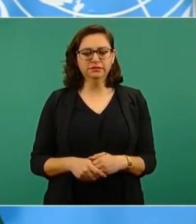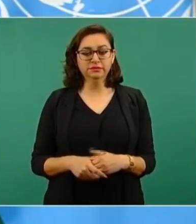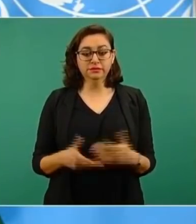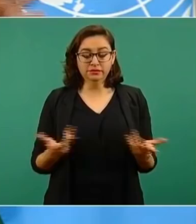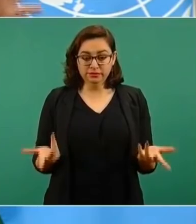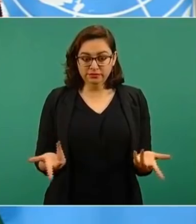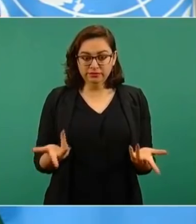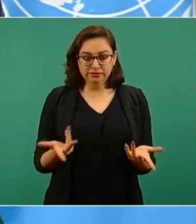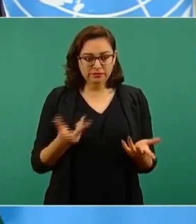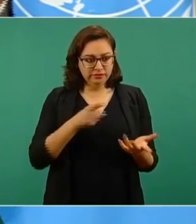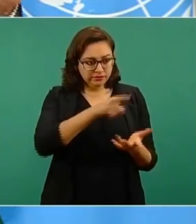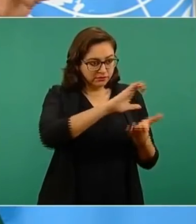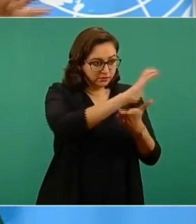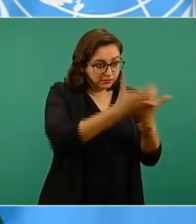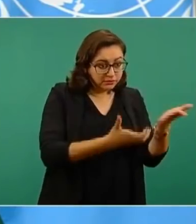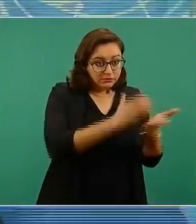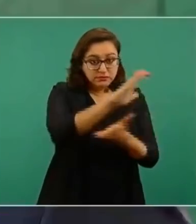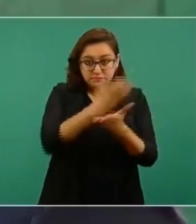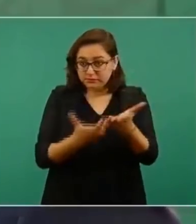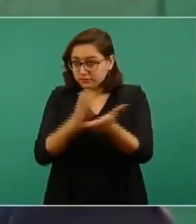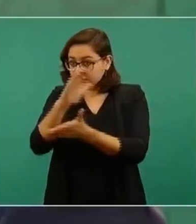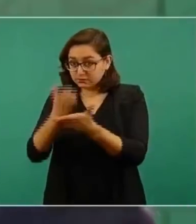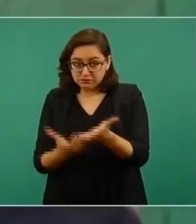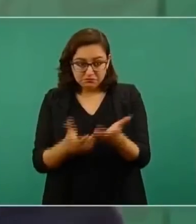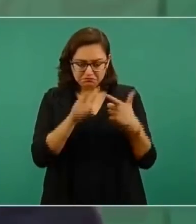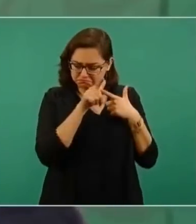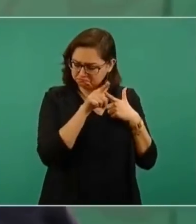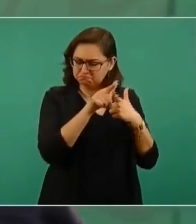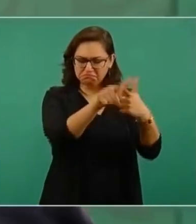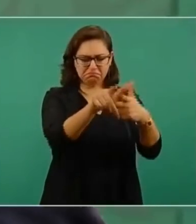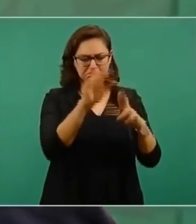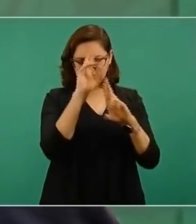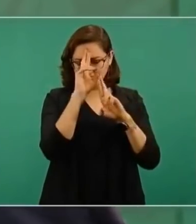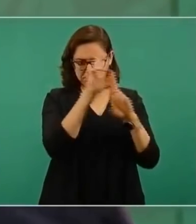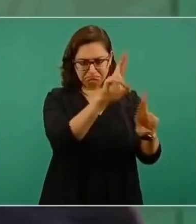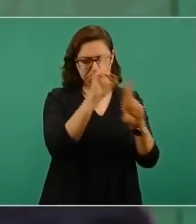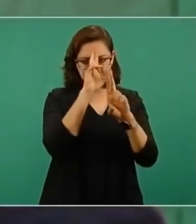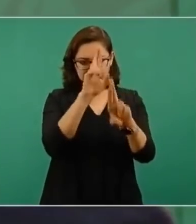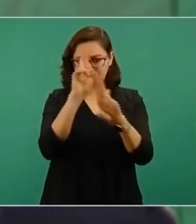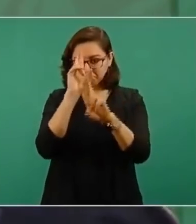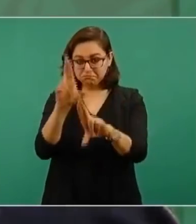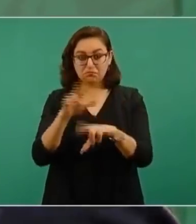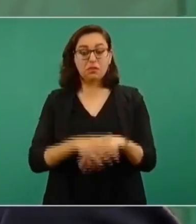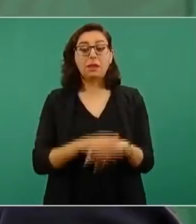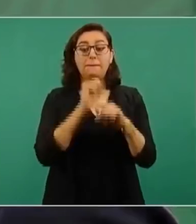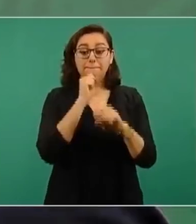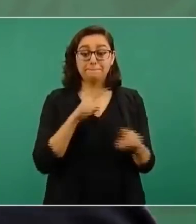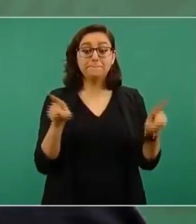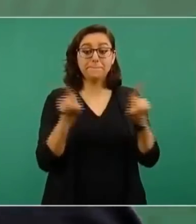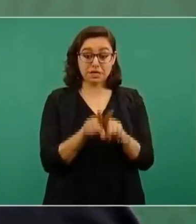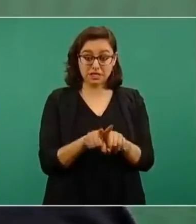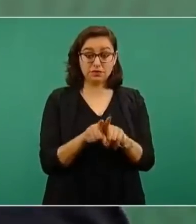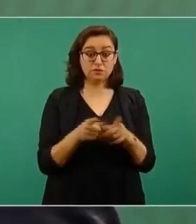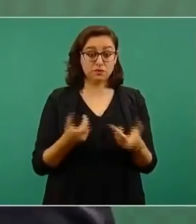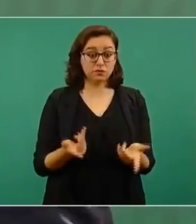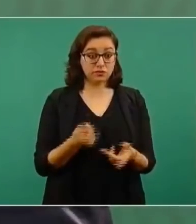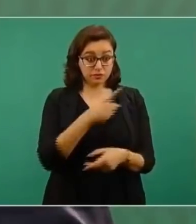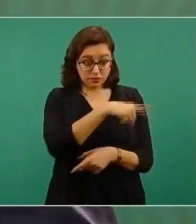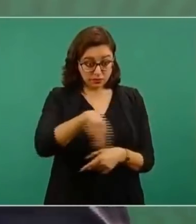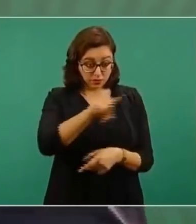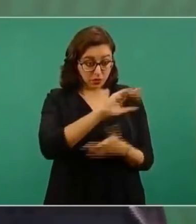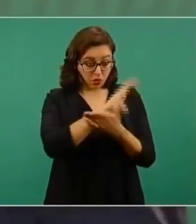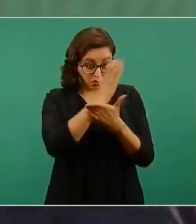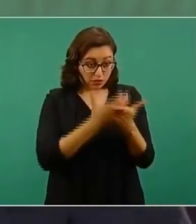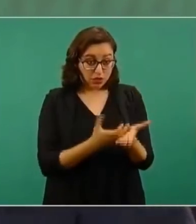Se van a respetar los contratos, incluso en este asunto, los que tienen los contratos se les